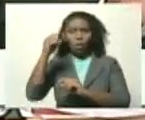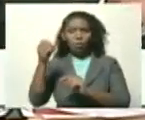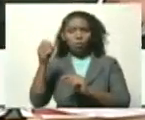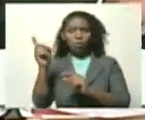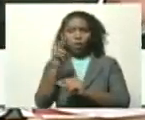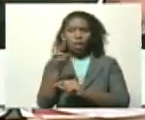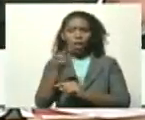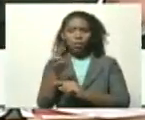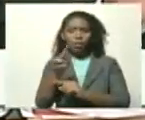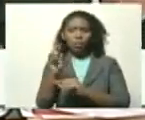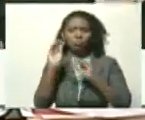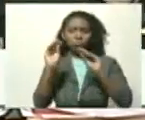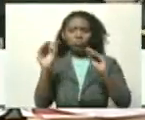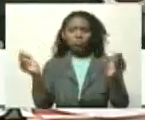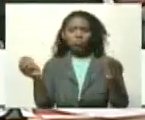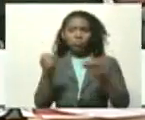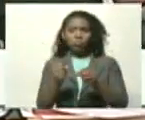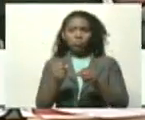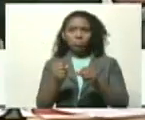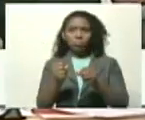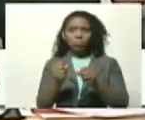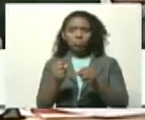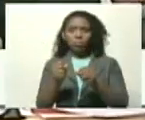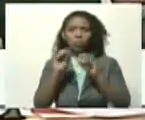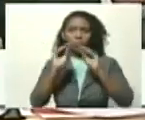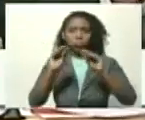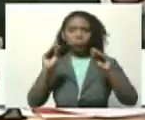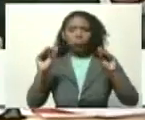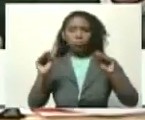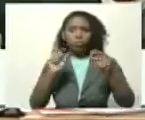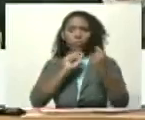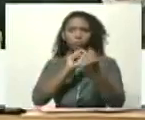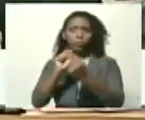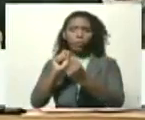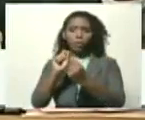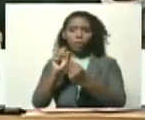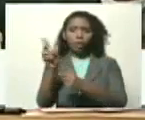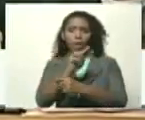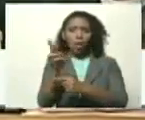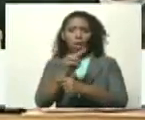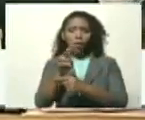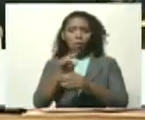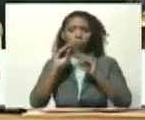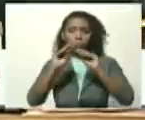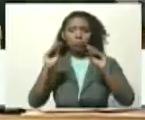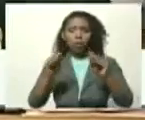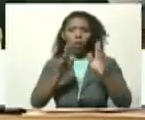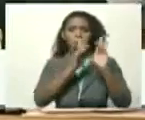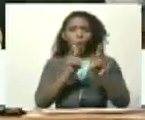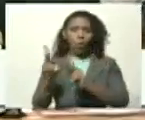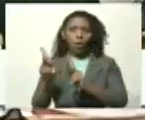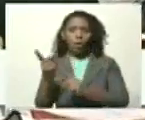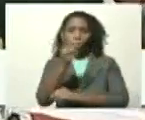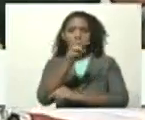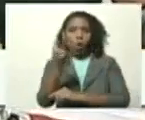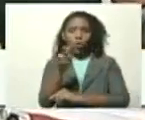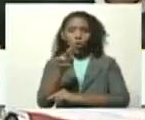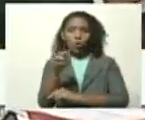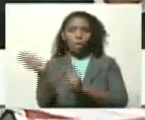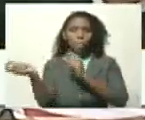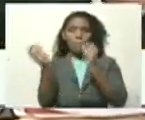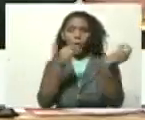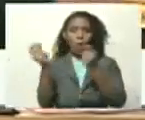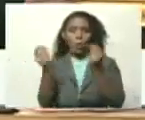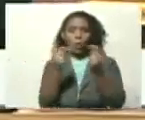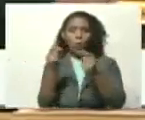orden. Fueron llamadas al orden por el director de debate, las dos opiniones. Ambos incurrieron en la